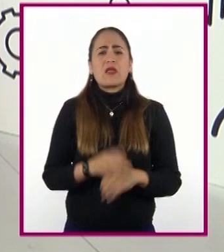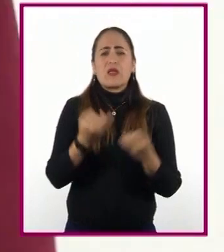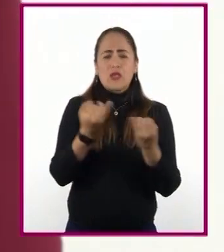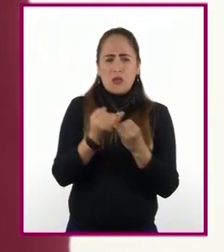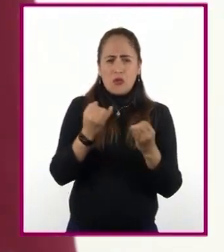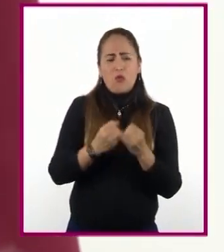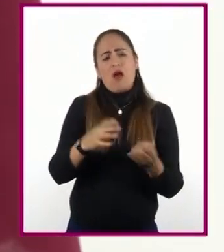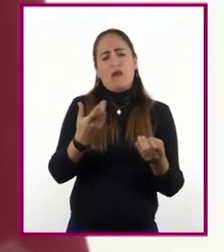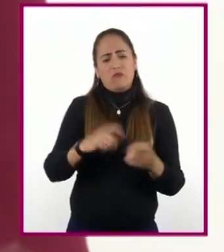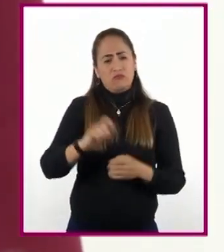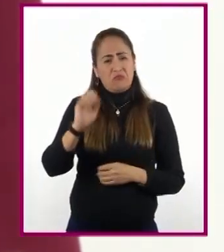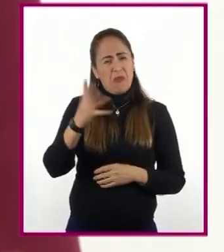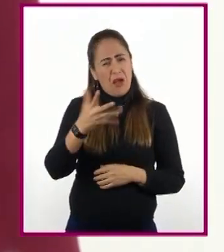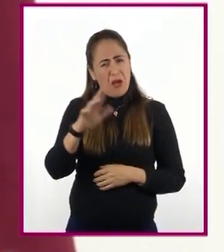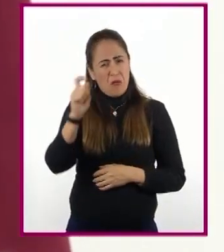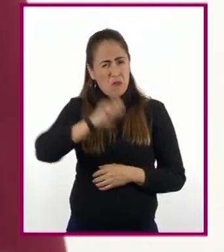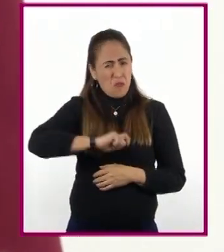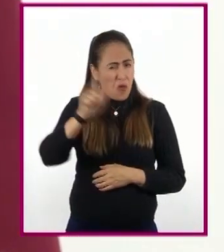semiprofesionales